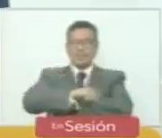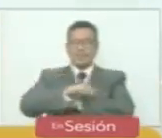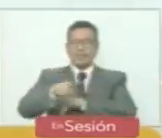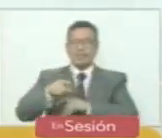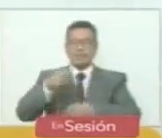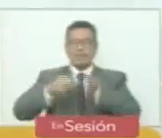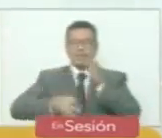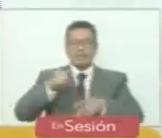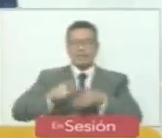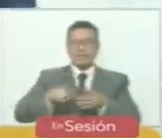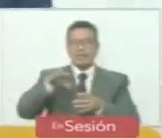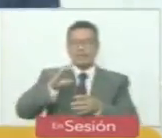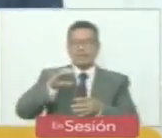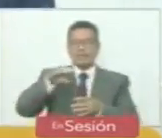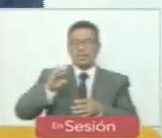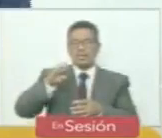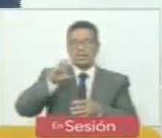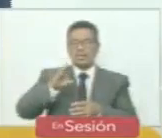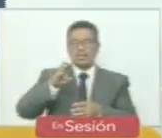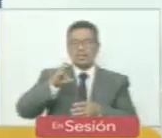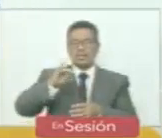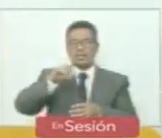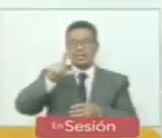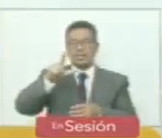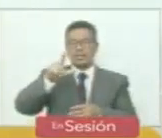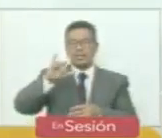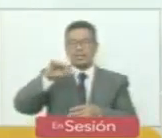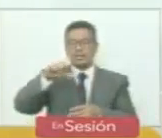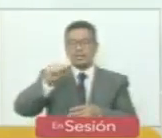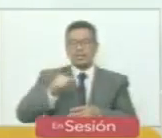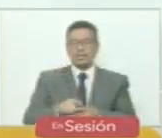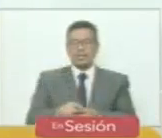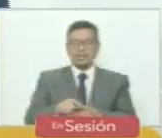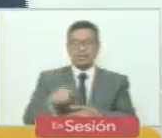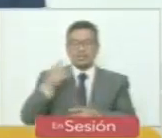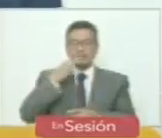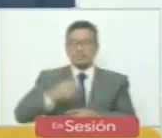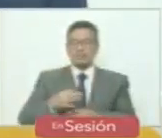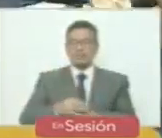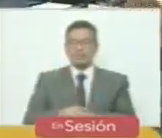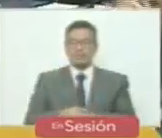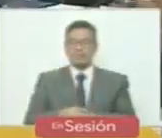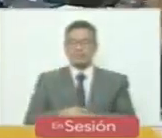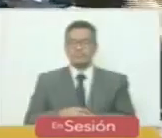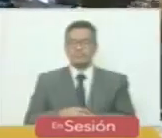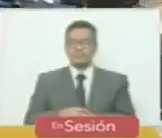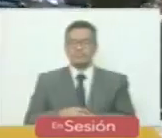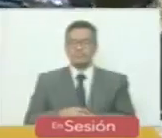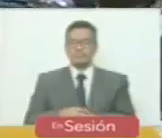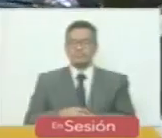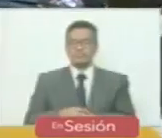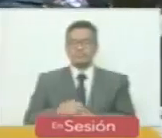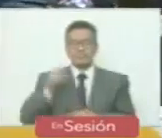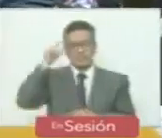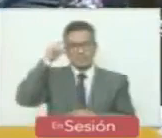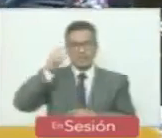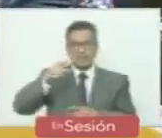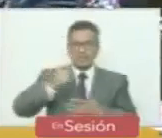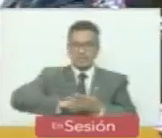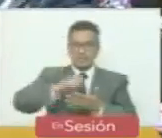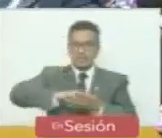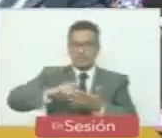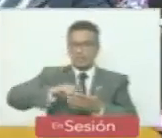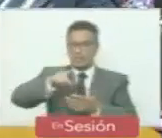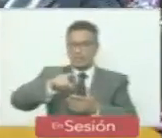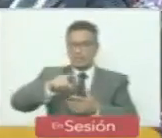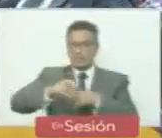fiscal Cecilia Incardona, que por cierto, el día que firme la defesio ese